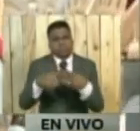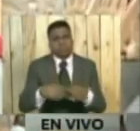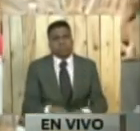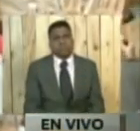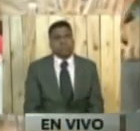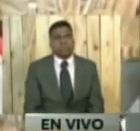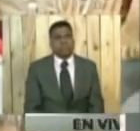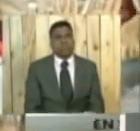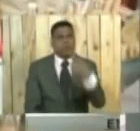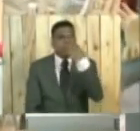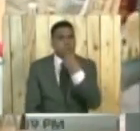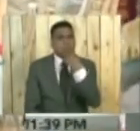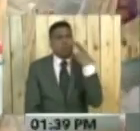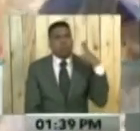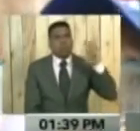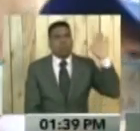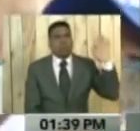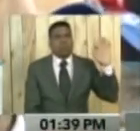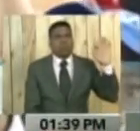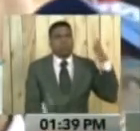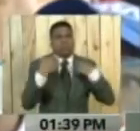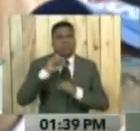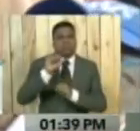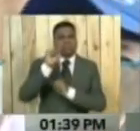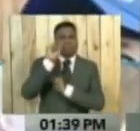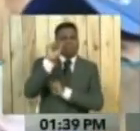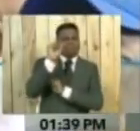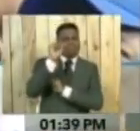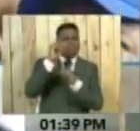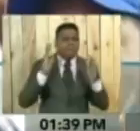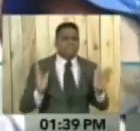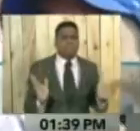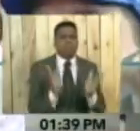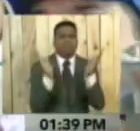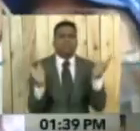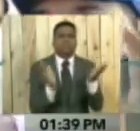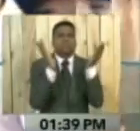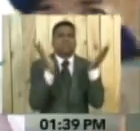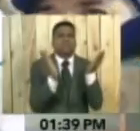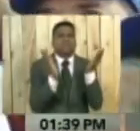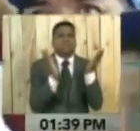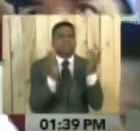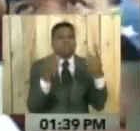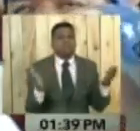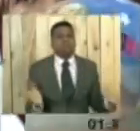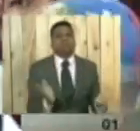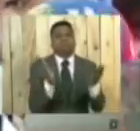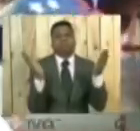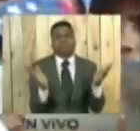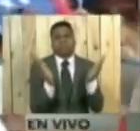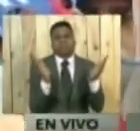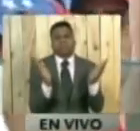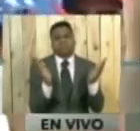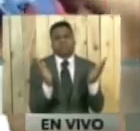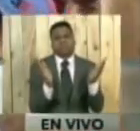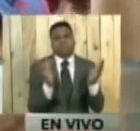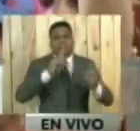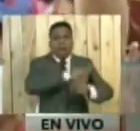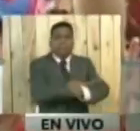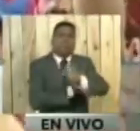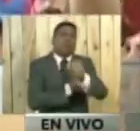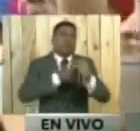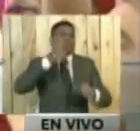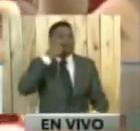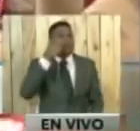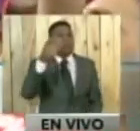Juro defender, impulsar y promover el poder popular.